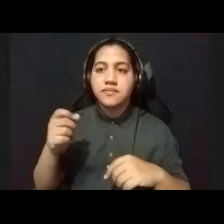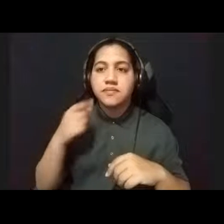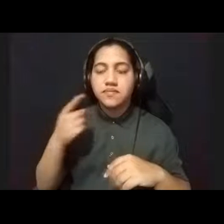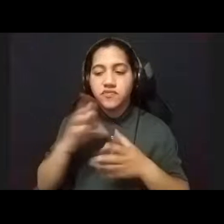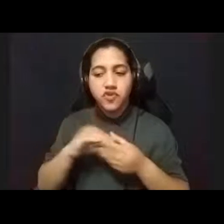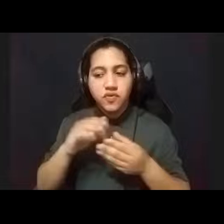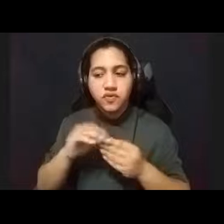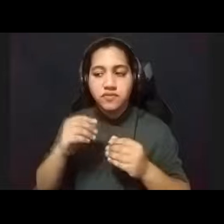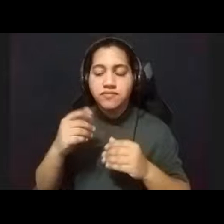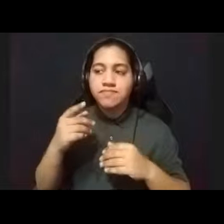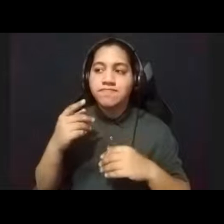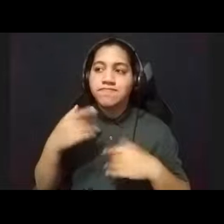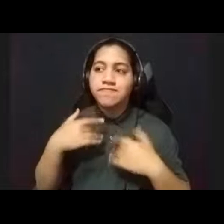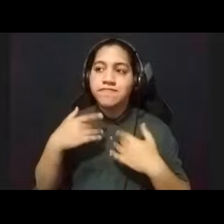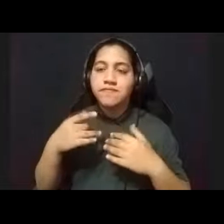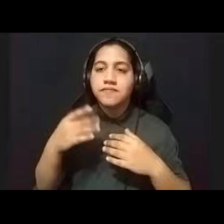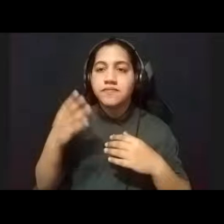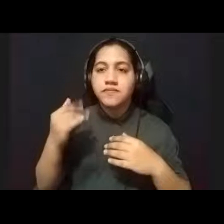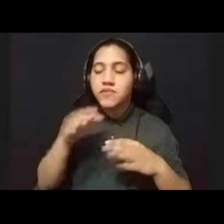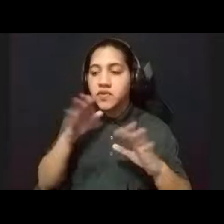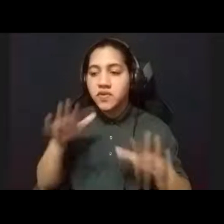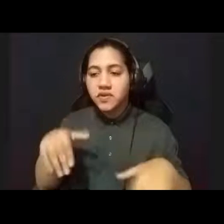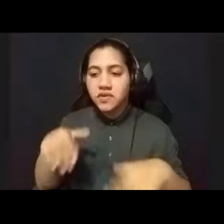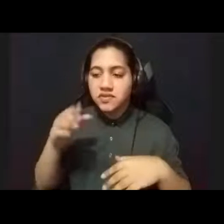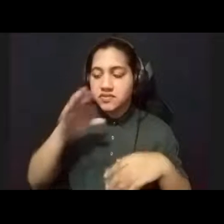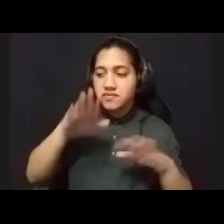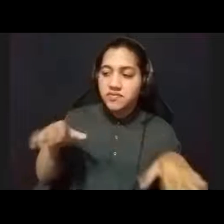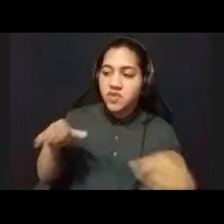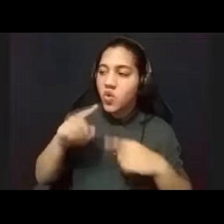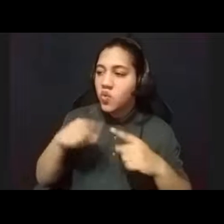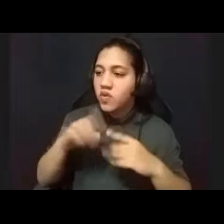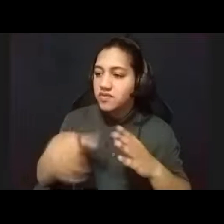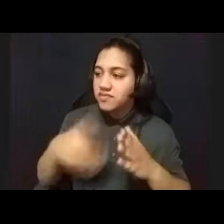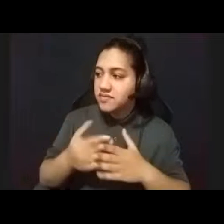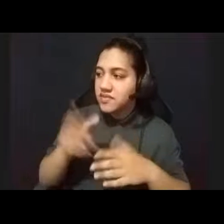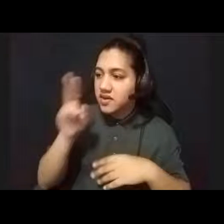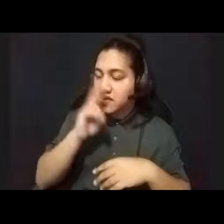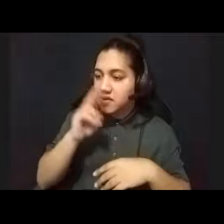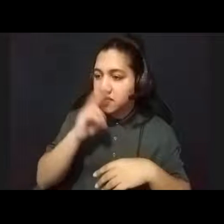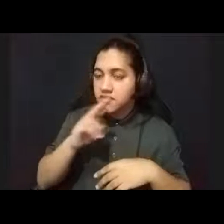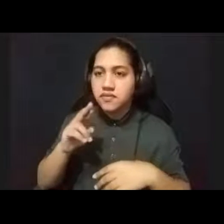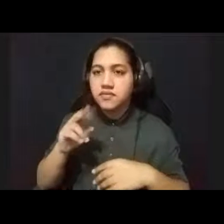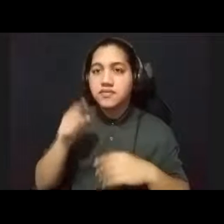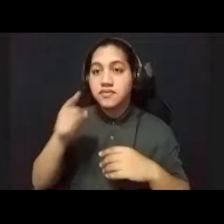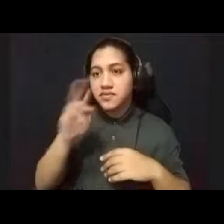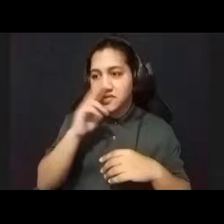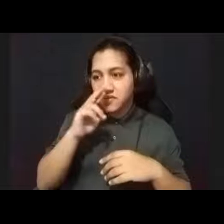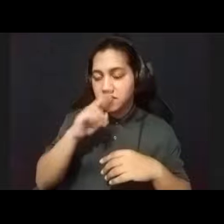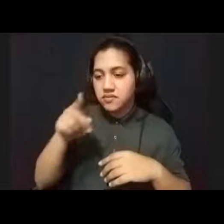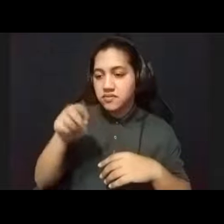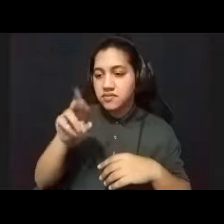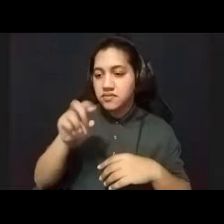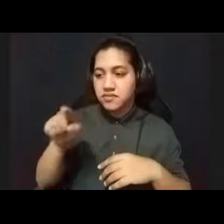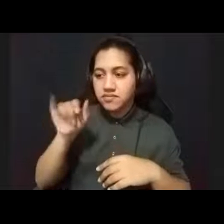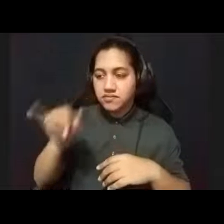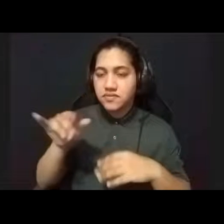profundamente en la gente, porque todavía a veces los niños dicen, ¿cuándo viene el ratoncito? Era el ratoncito Pérez, porque ese cuento se hizo